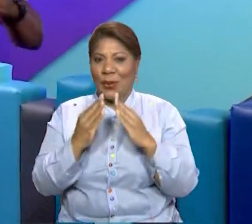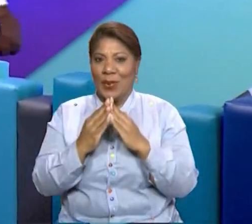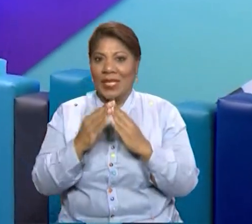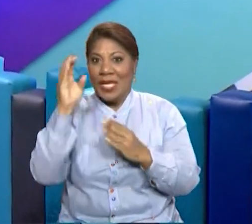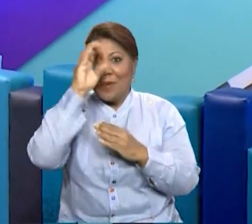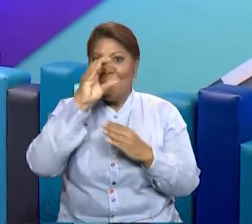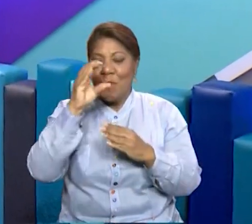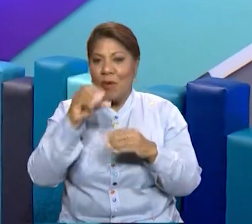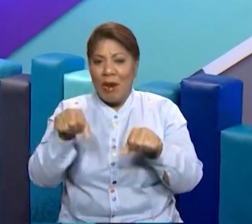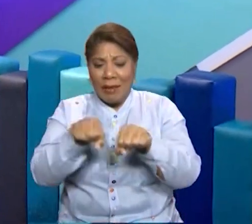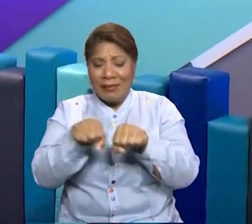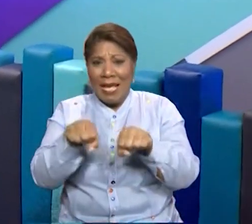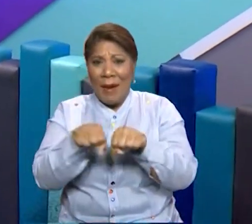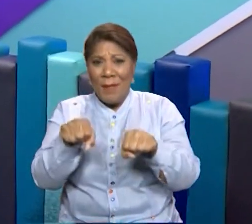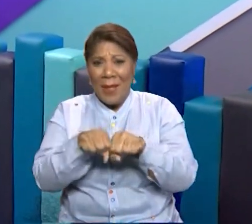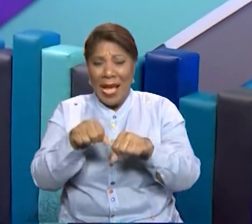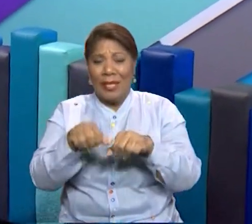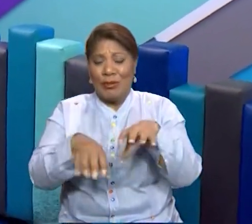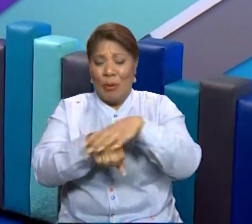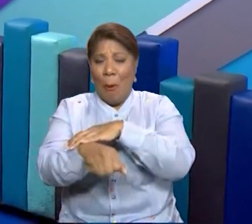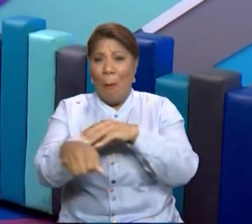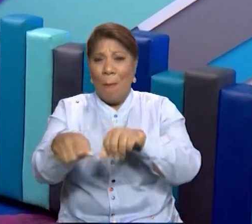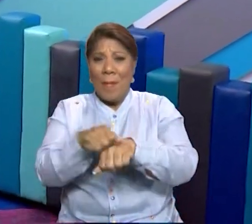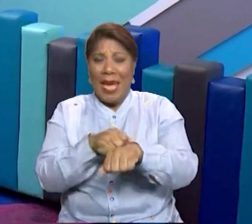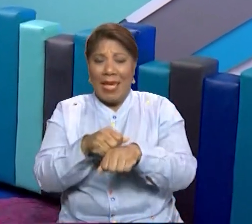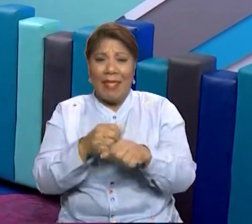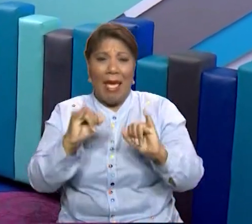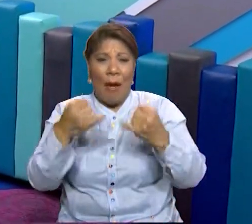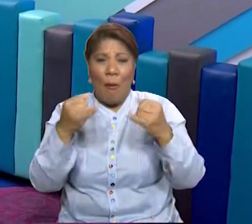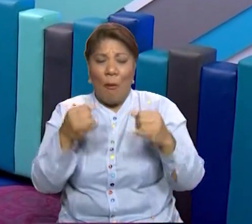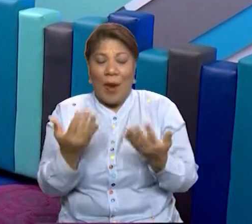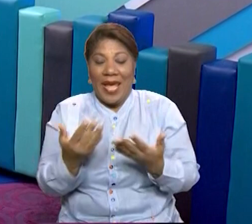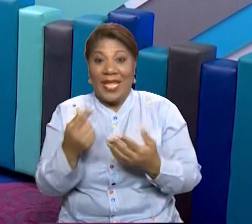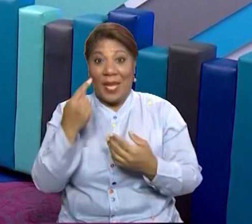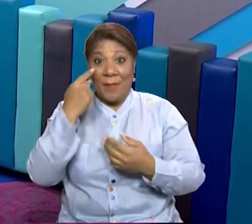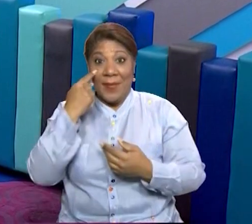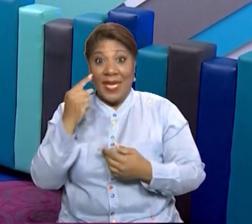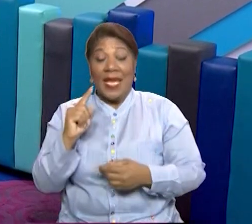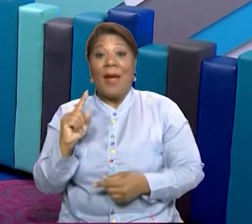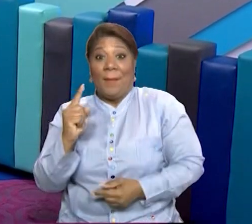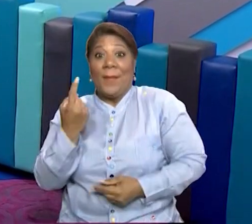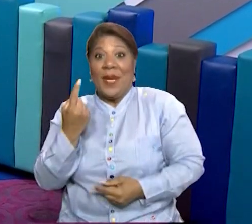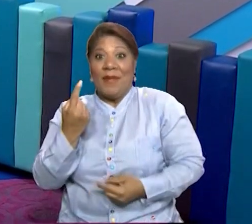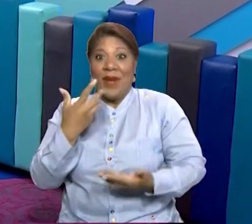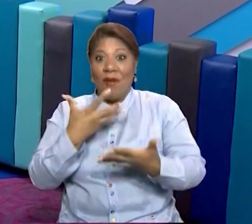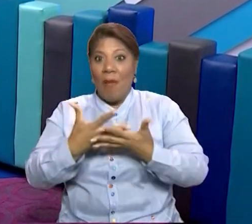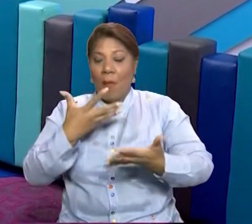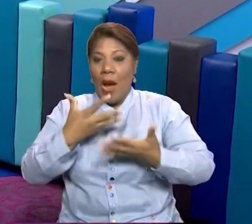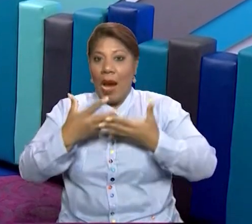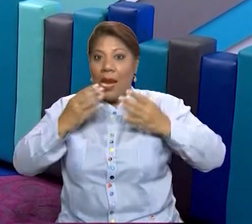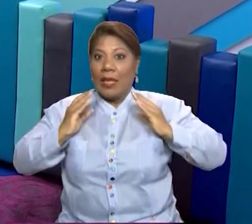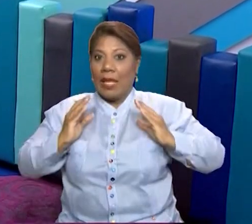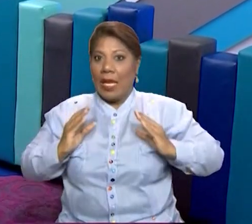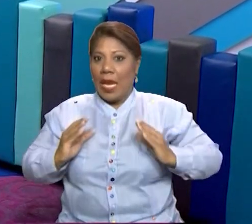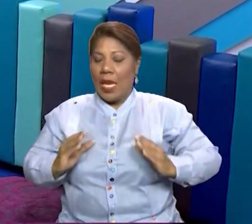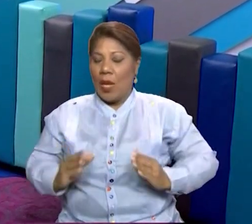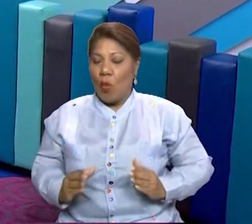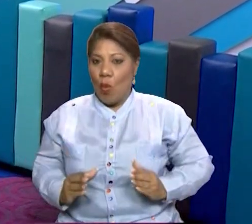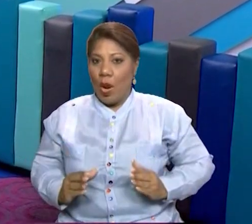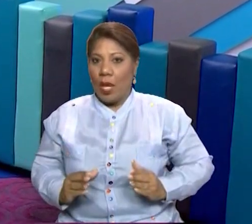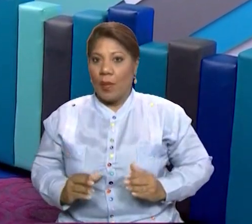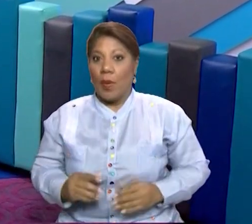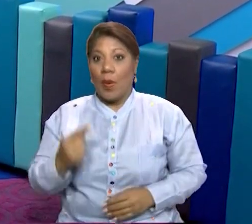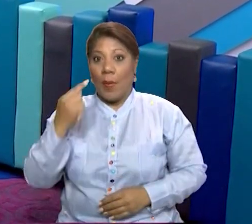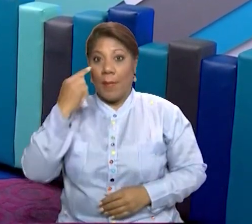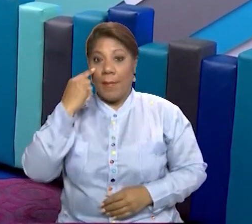que nos ponemos en posición y vamos con el estiramiento. Vamos a empezar de abajo hacia arriba.